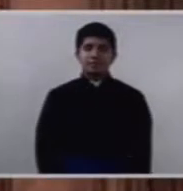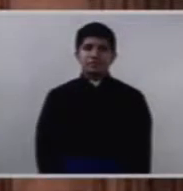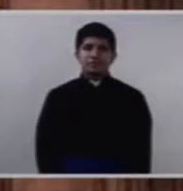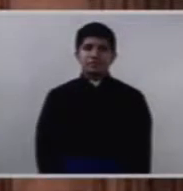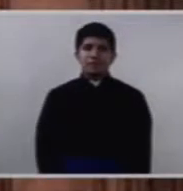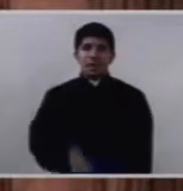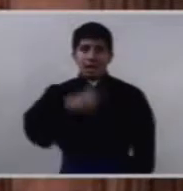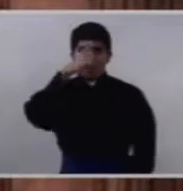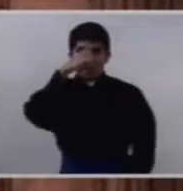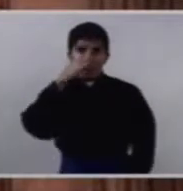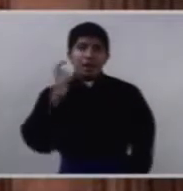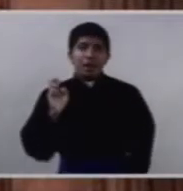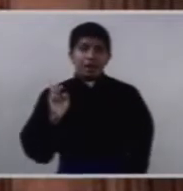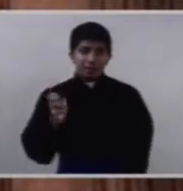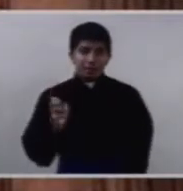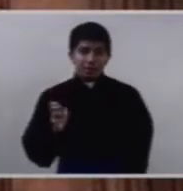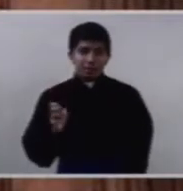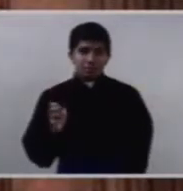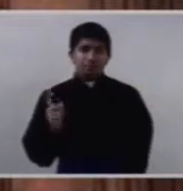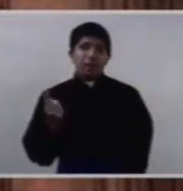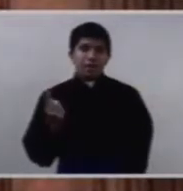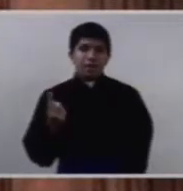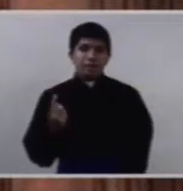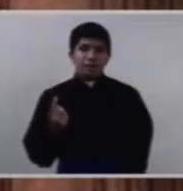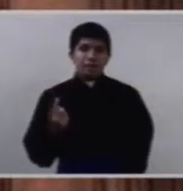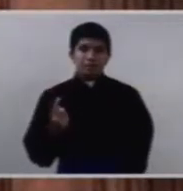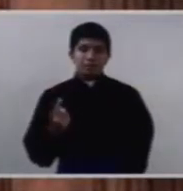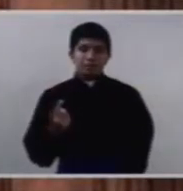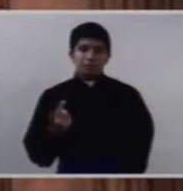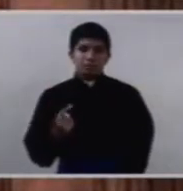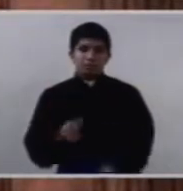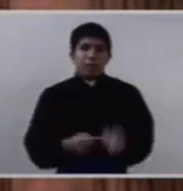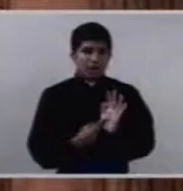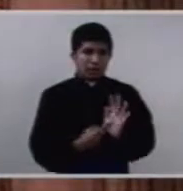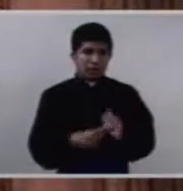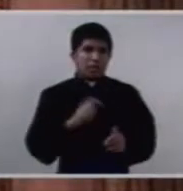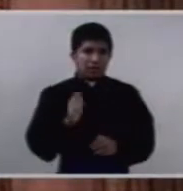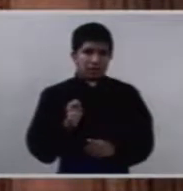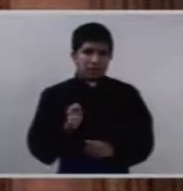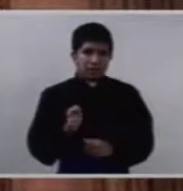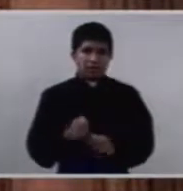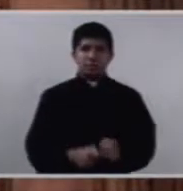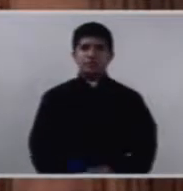Y para ello, de modo simbólico,